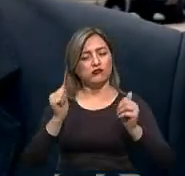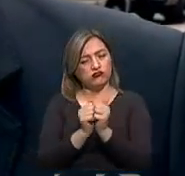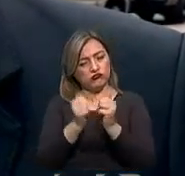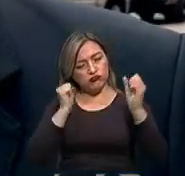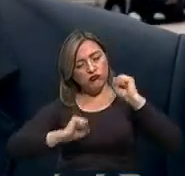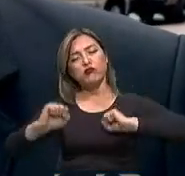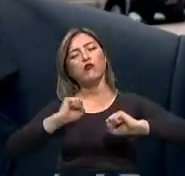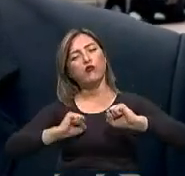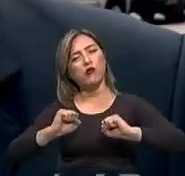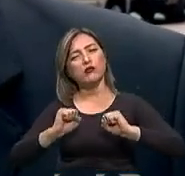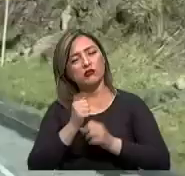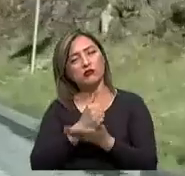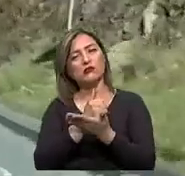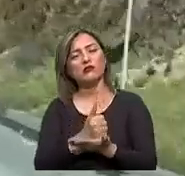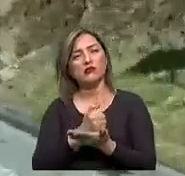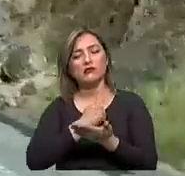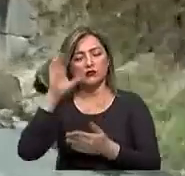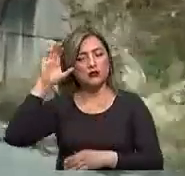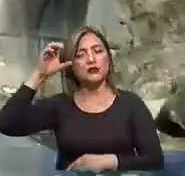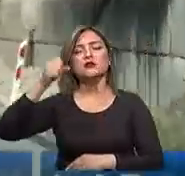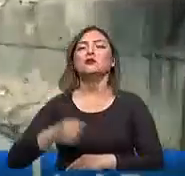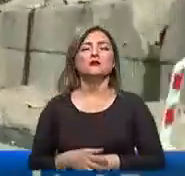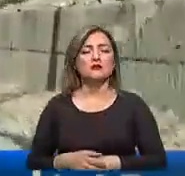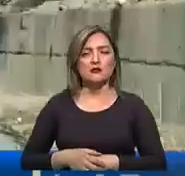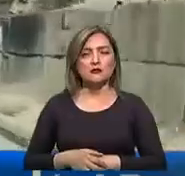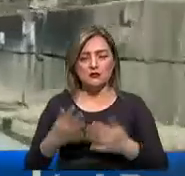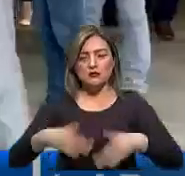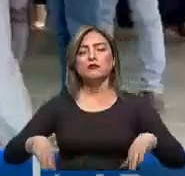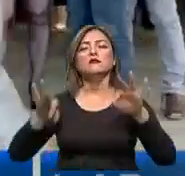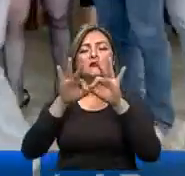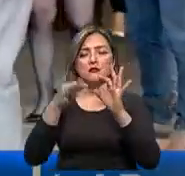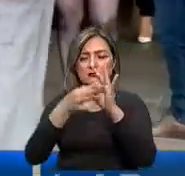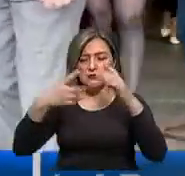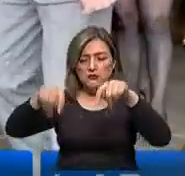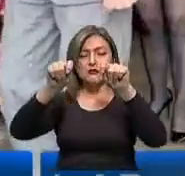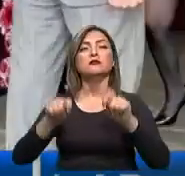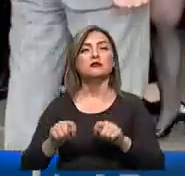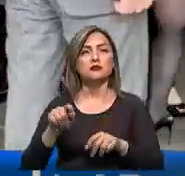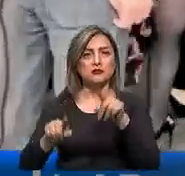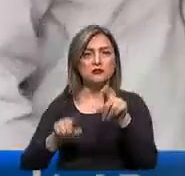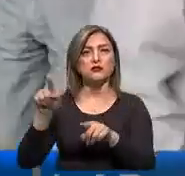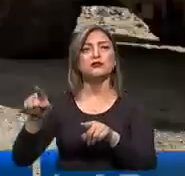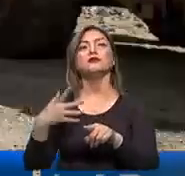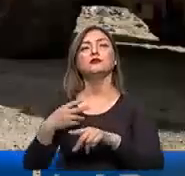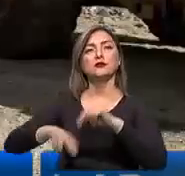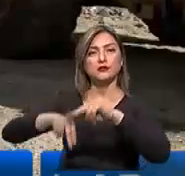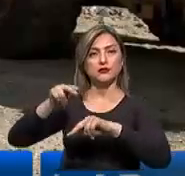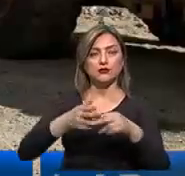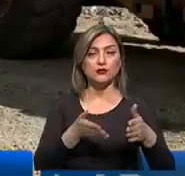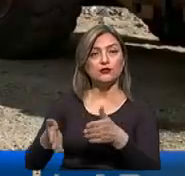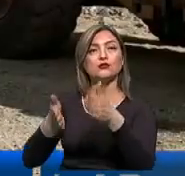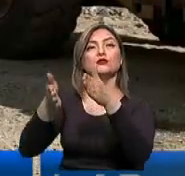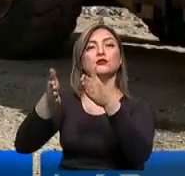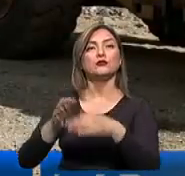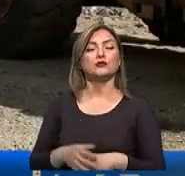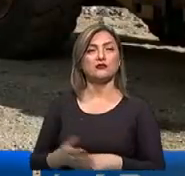todos en bienestar de nuestra población. Asimismo, se suscribieron importantes convenios, sobre todo aquellos que tienen que ver con la vialidad, muy